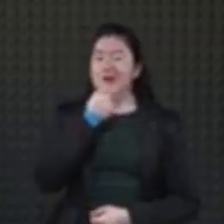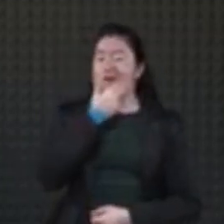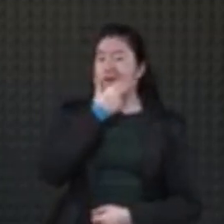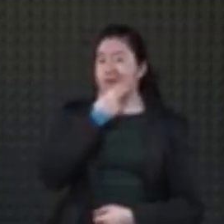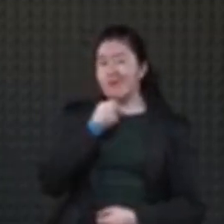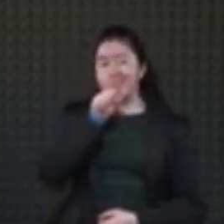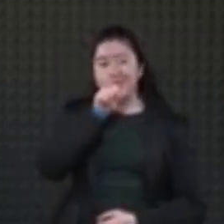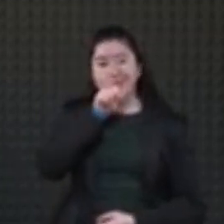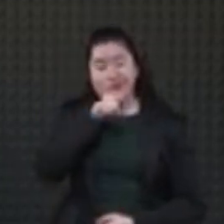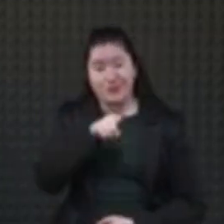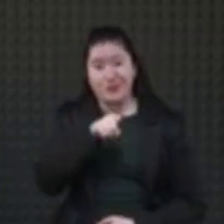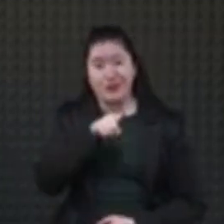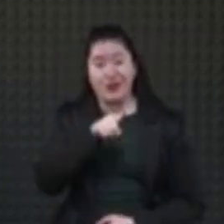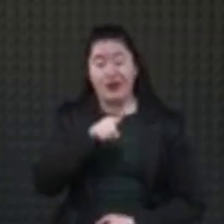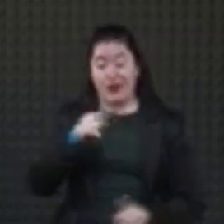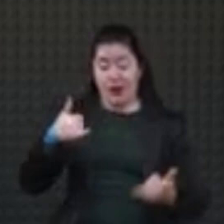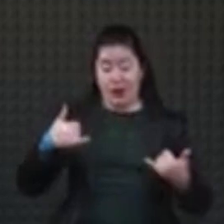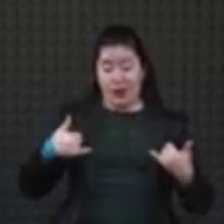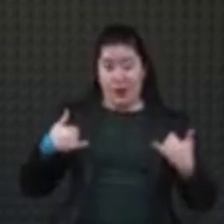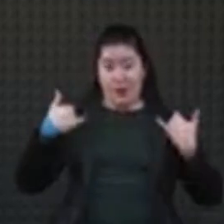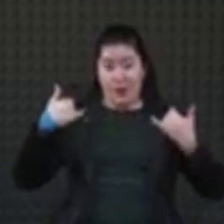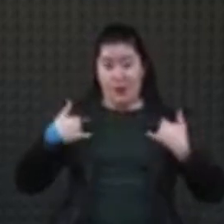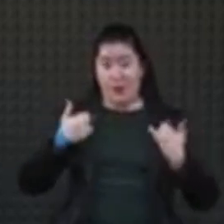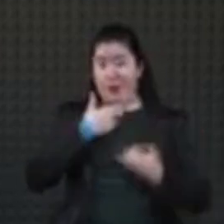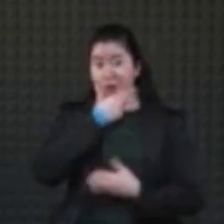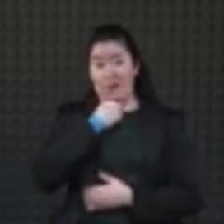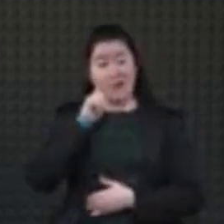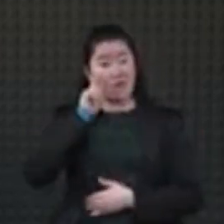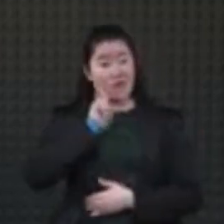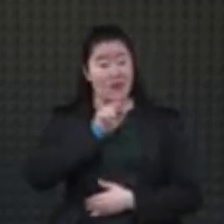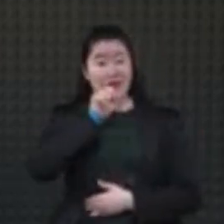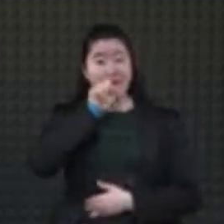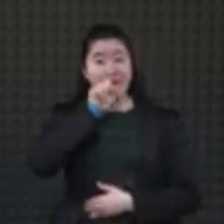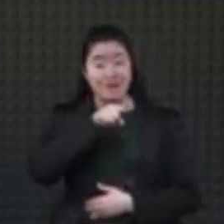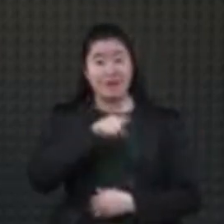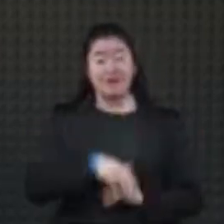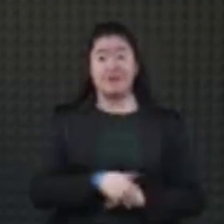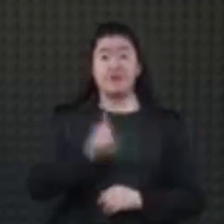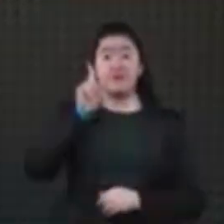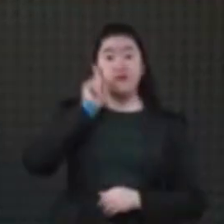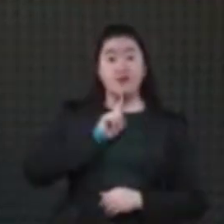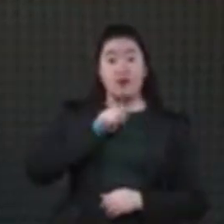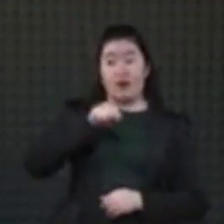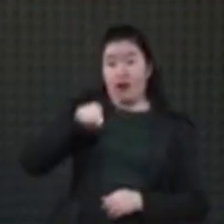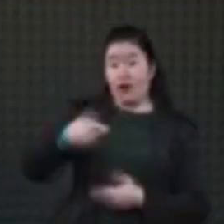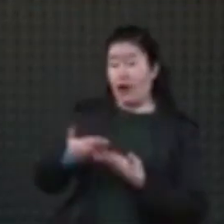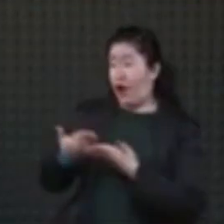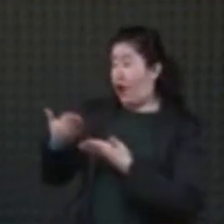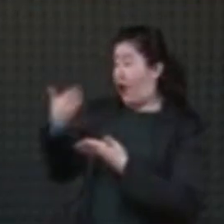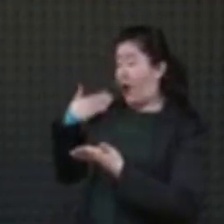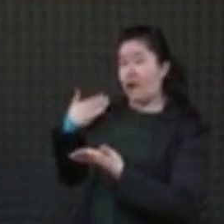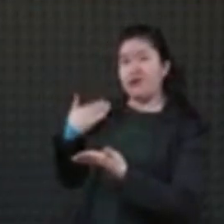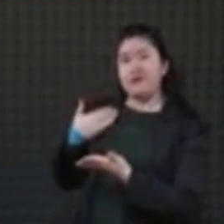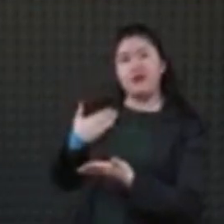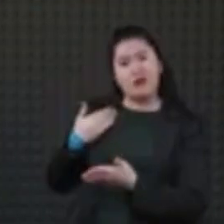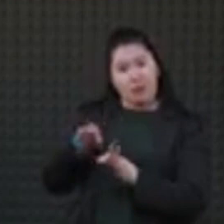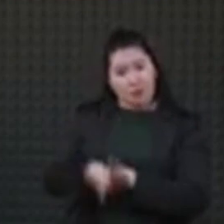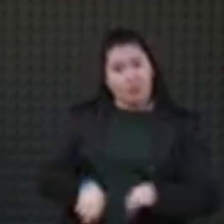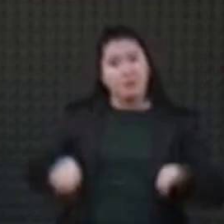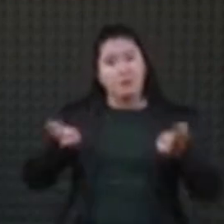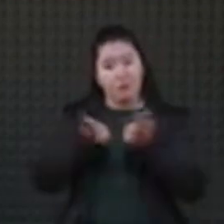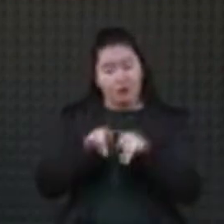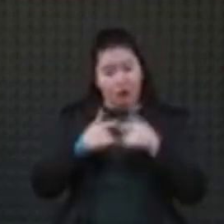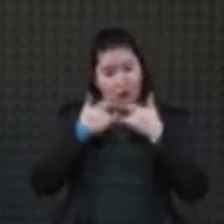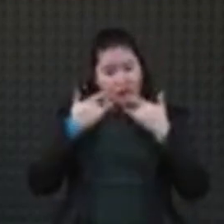han sido parte fundamental de la historia, como luchadoras, pero también como ingenieras, como